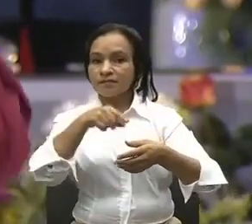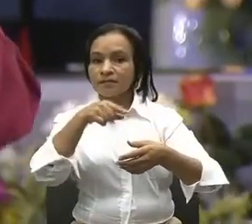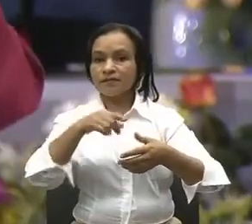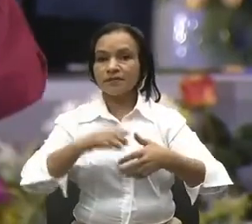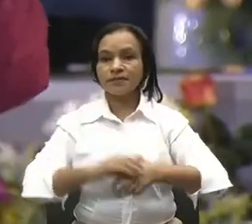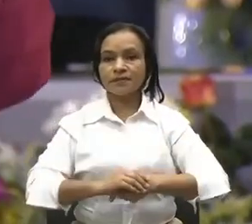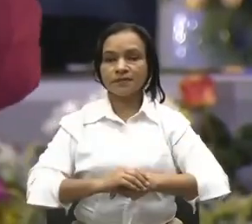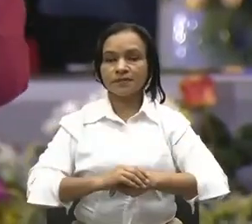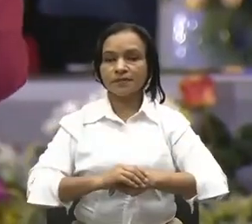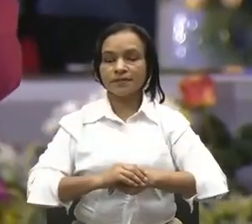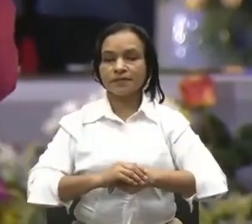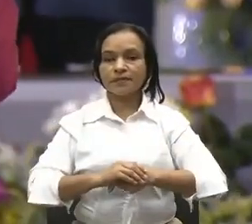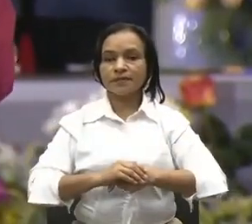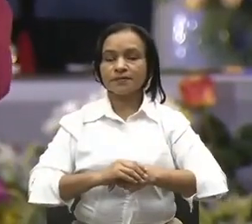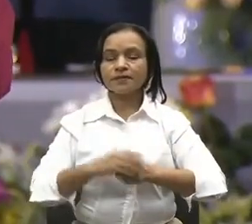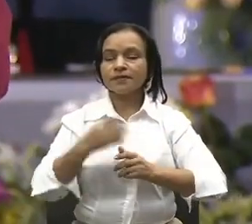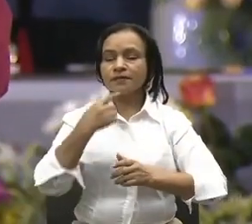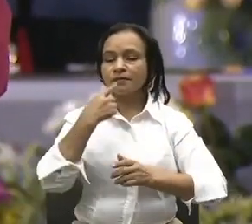si se les diera